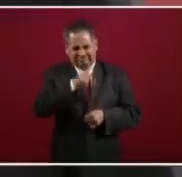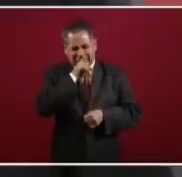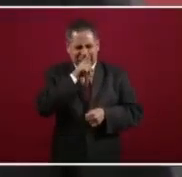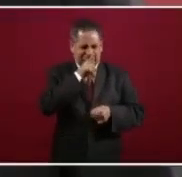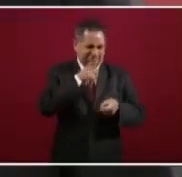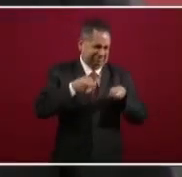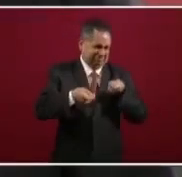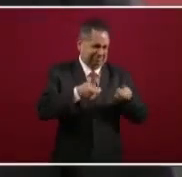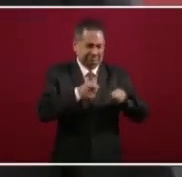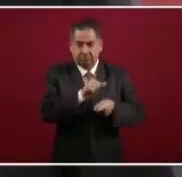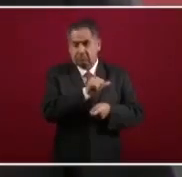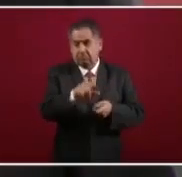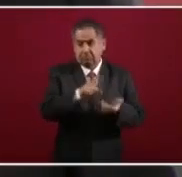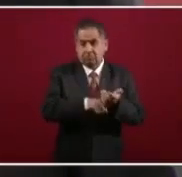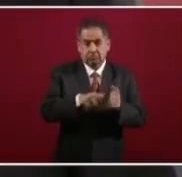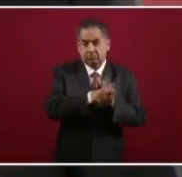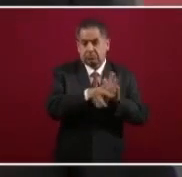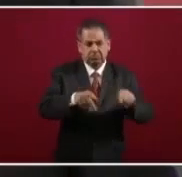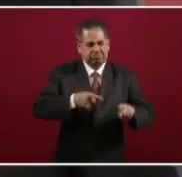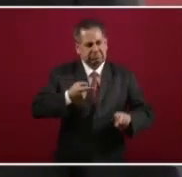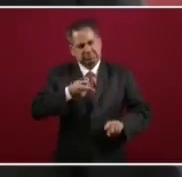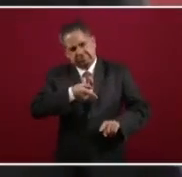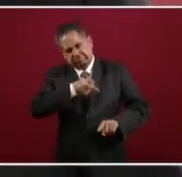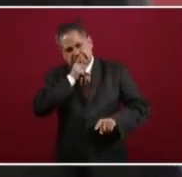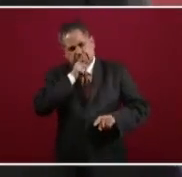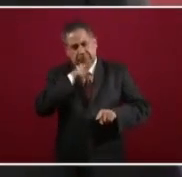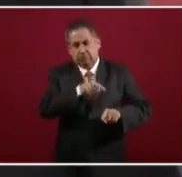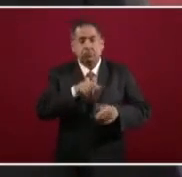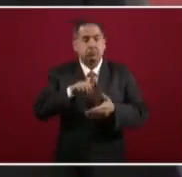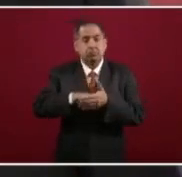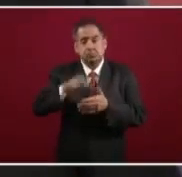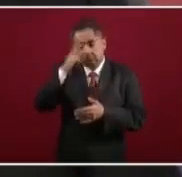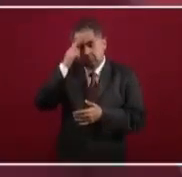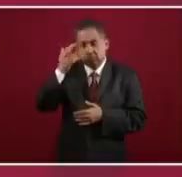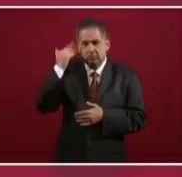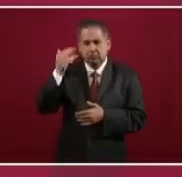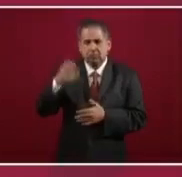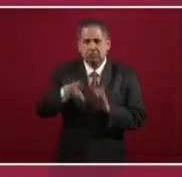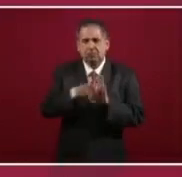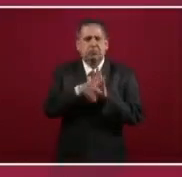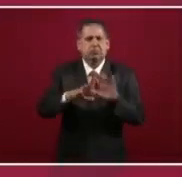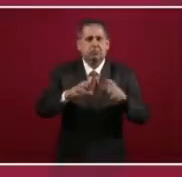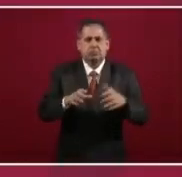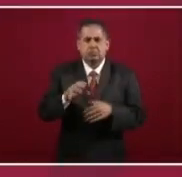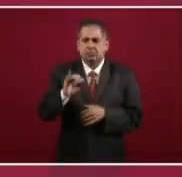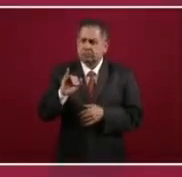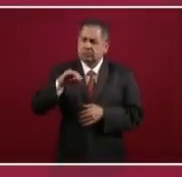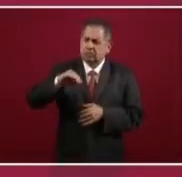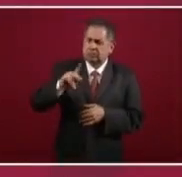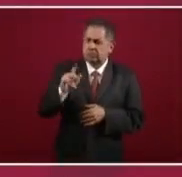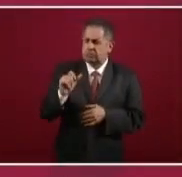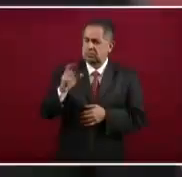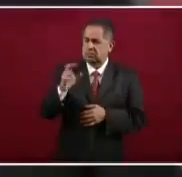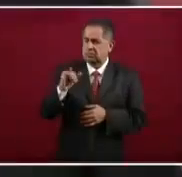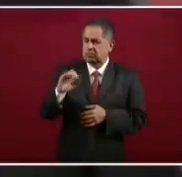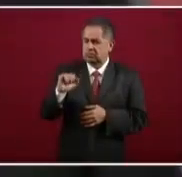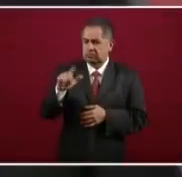de los medios por ejemplo el periódico el imparcial